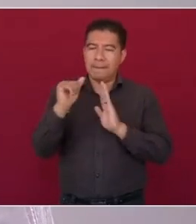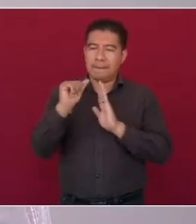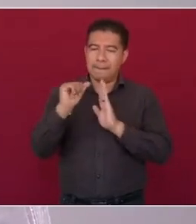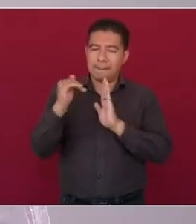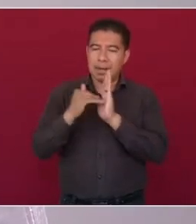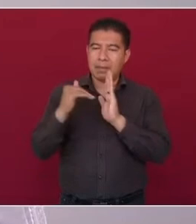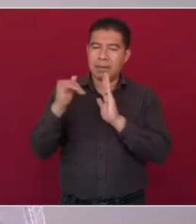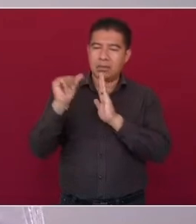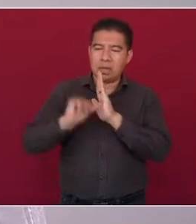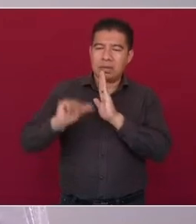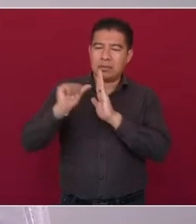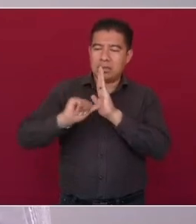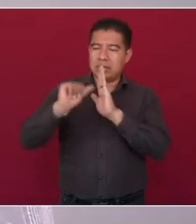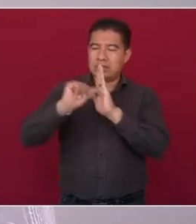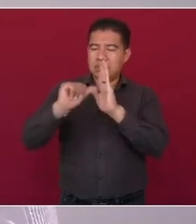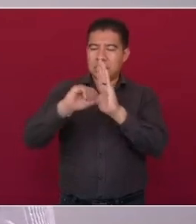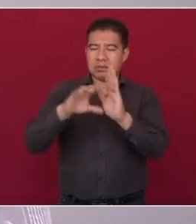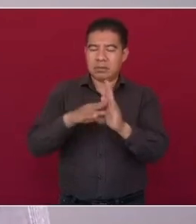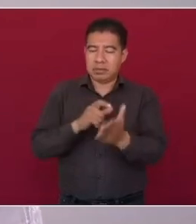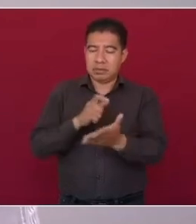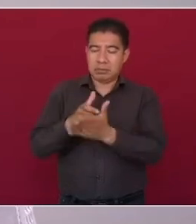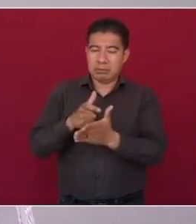mínimo ha crecido durante nuestro gobierno